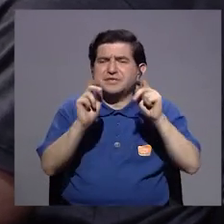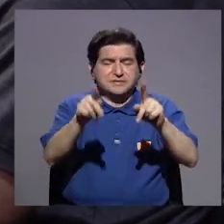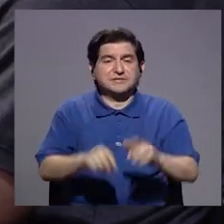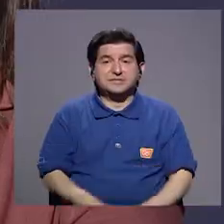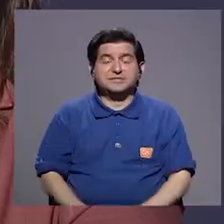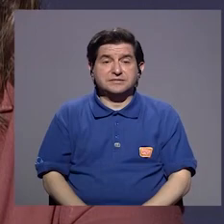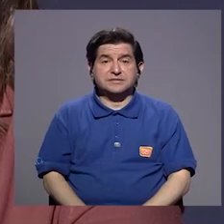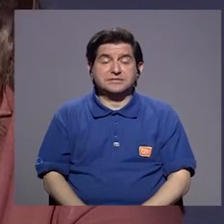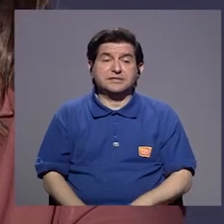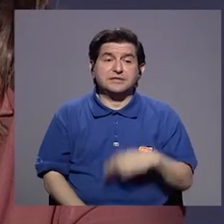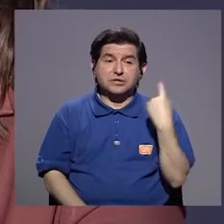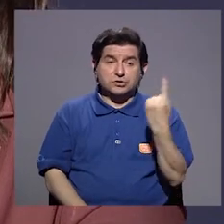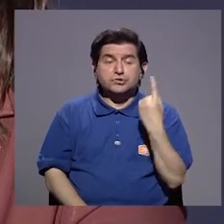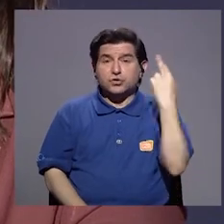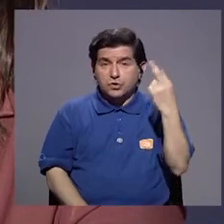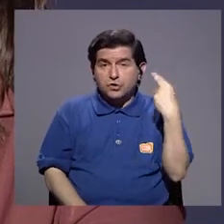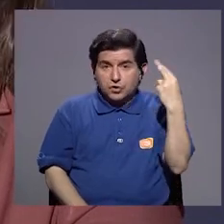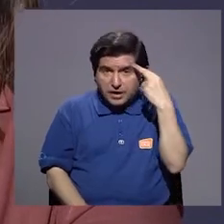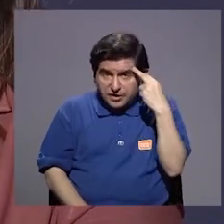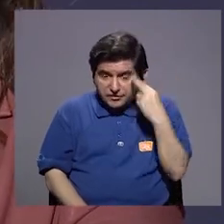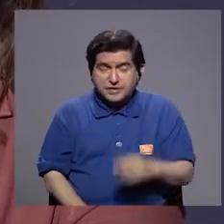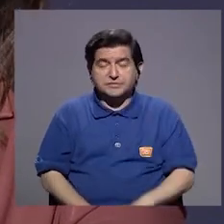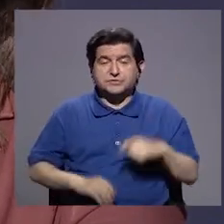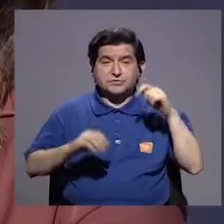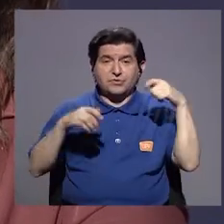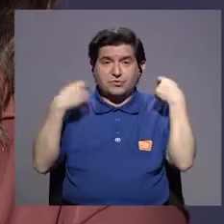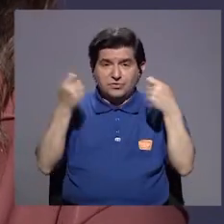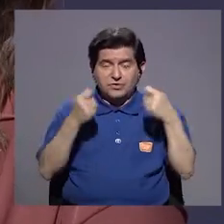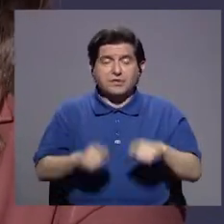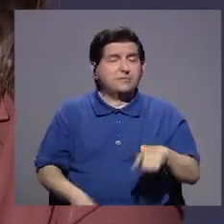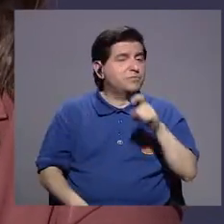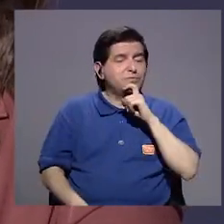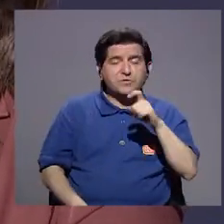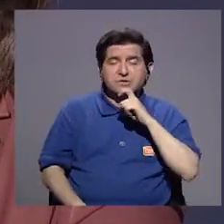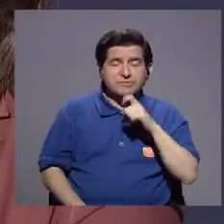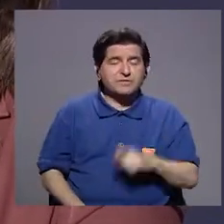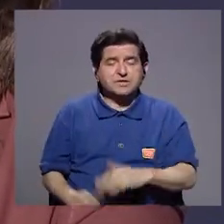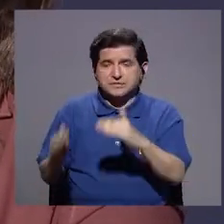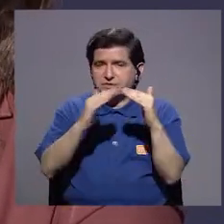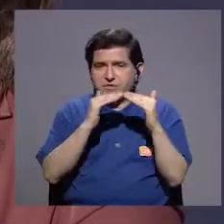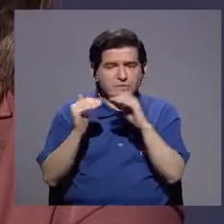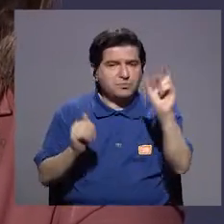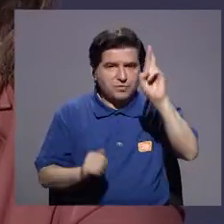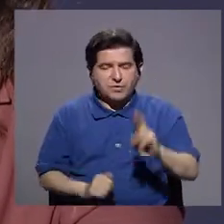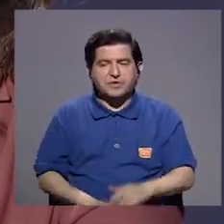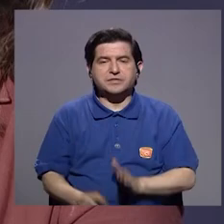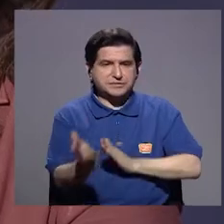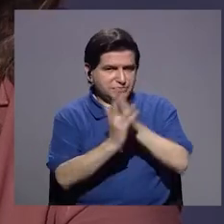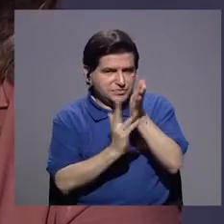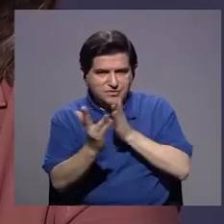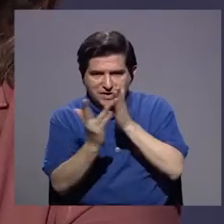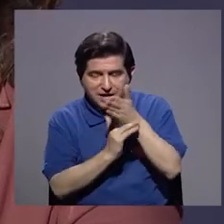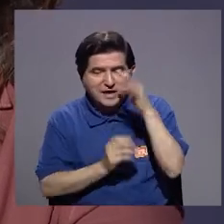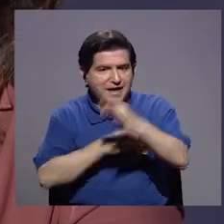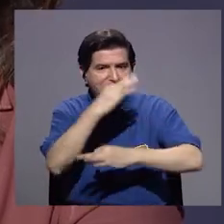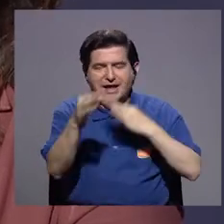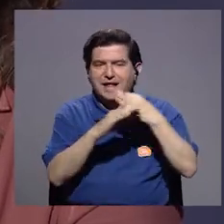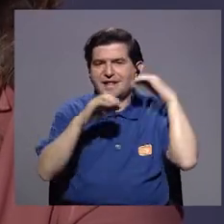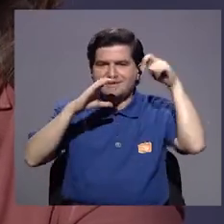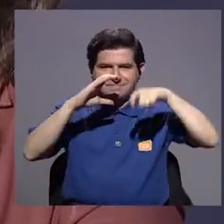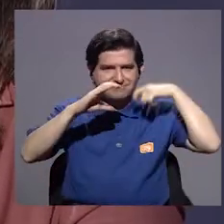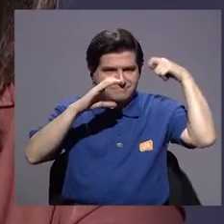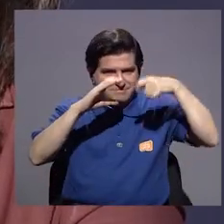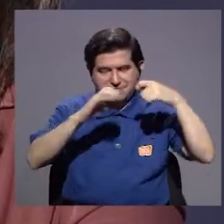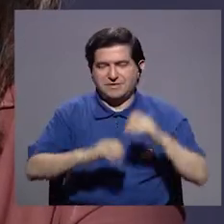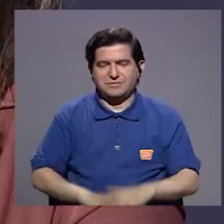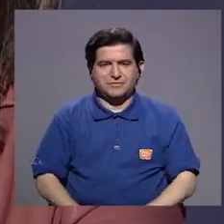No, de hecho, si, de no ser por el festival, es decir, difícilmente el público costarricense podría acceder a este tipo de